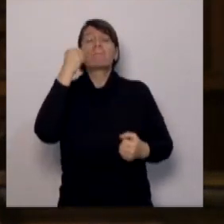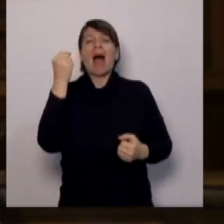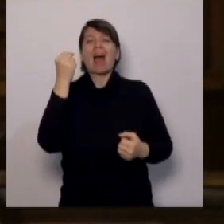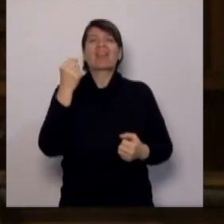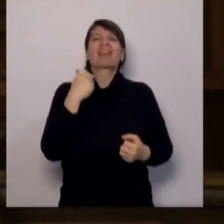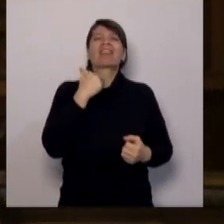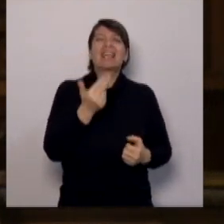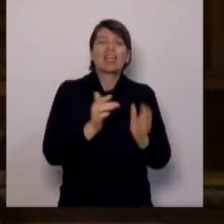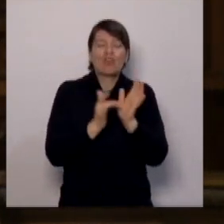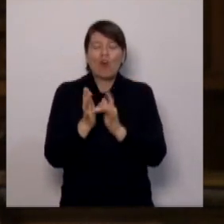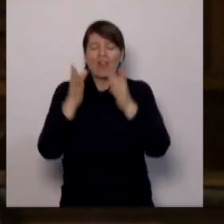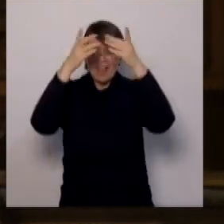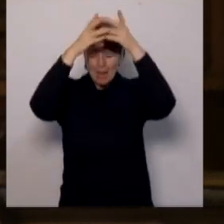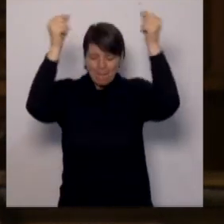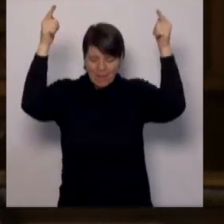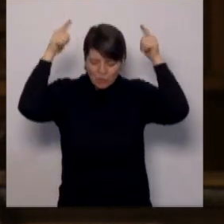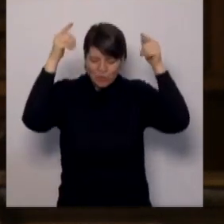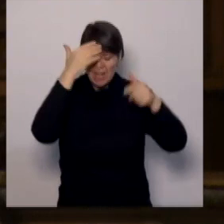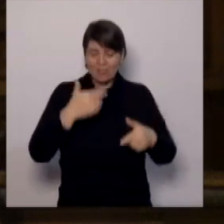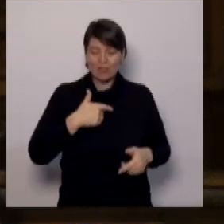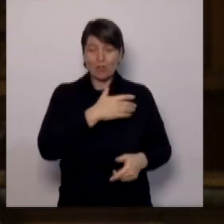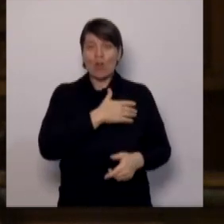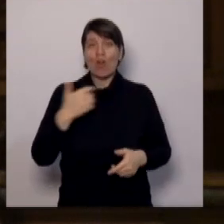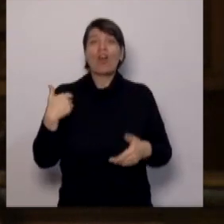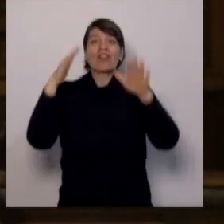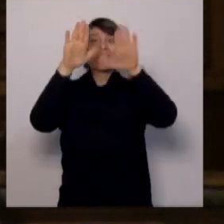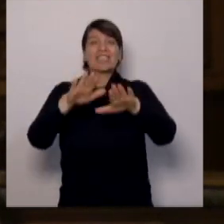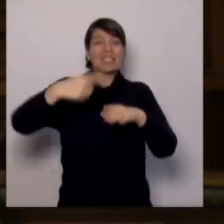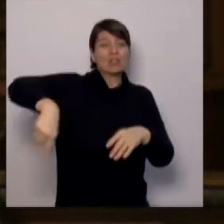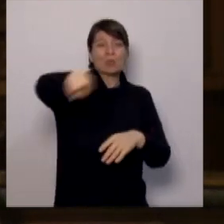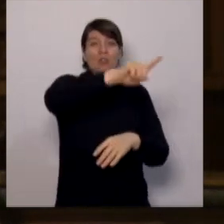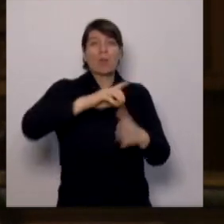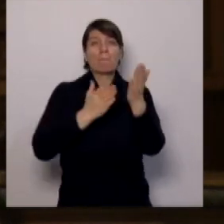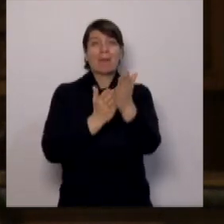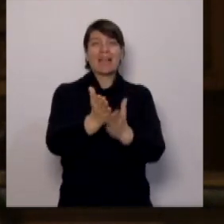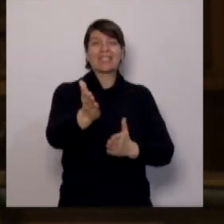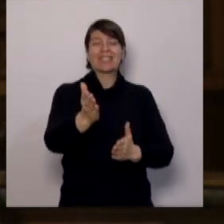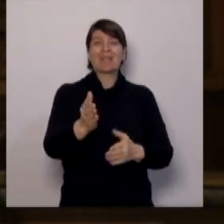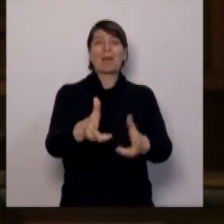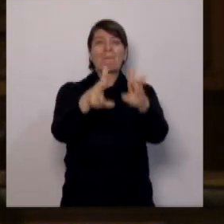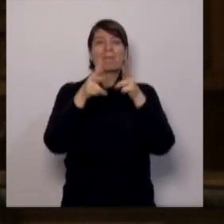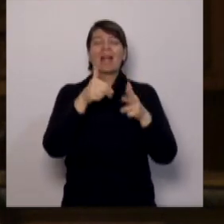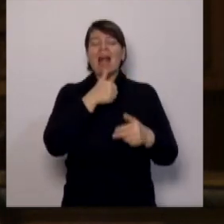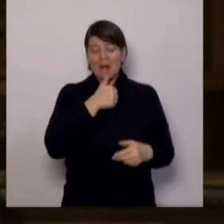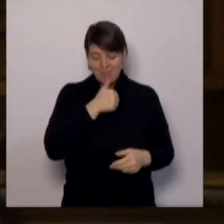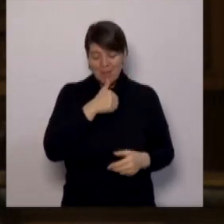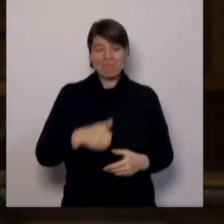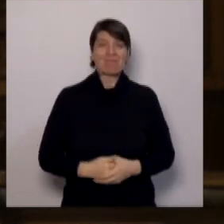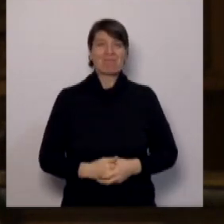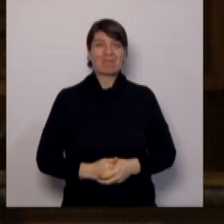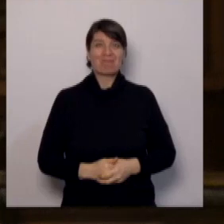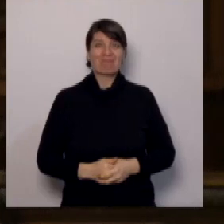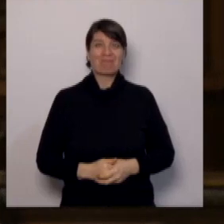del Hijo y del Espíritu Santo descienda sobre todos y permanezca para siempre.